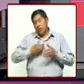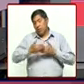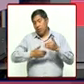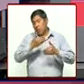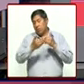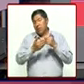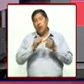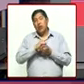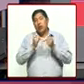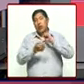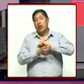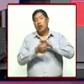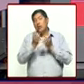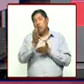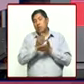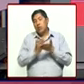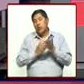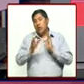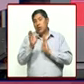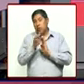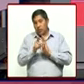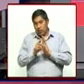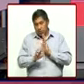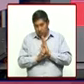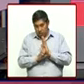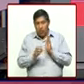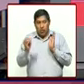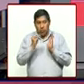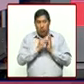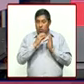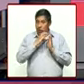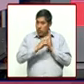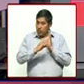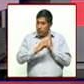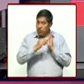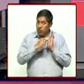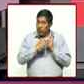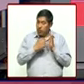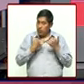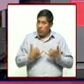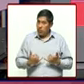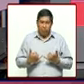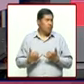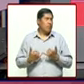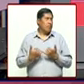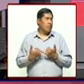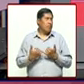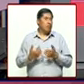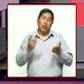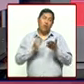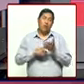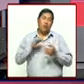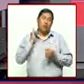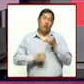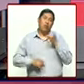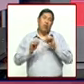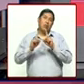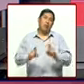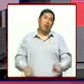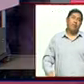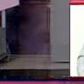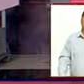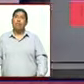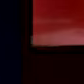procedimiento de reforma parcial de la Constitución previsto en el texto constitucional vigente? Esta sería la última